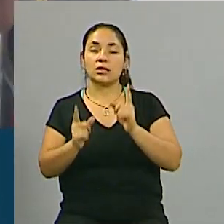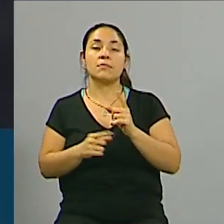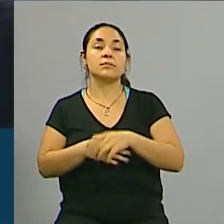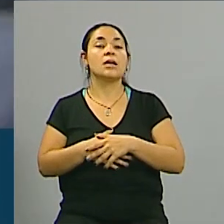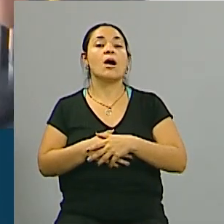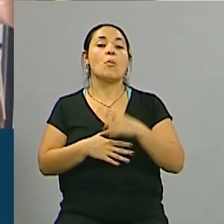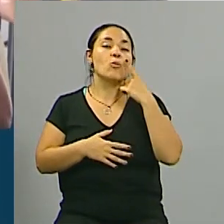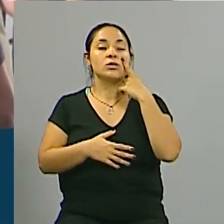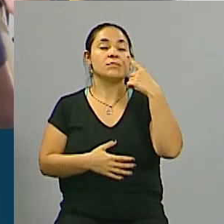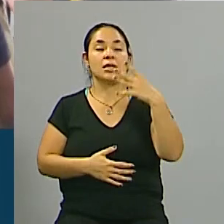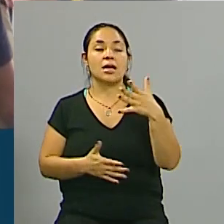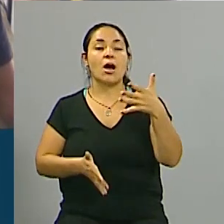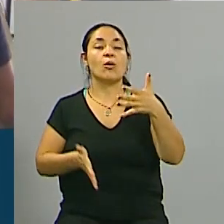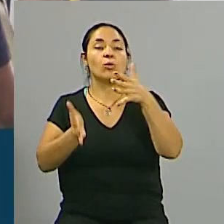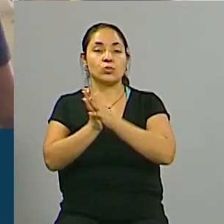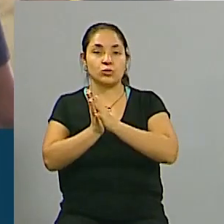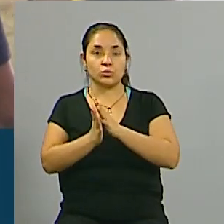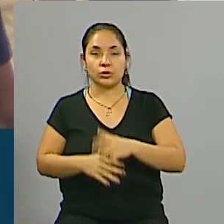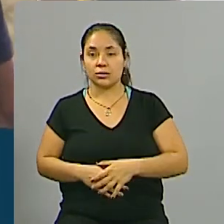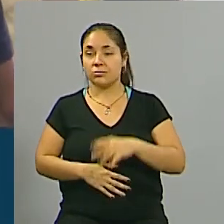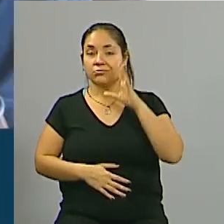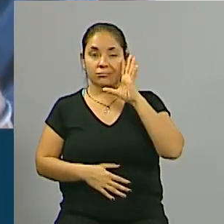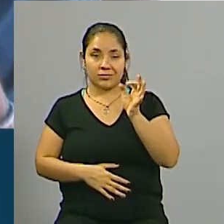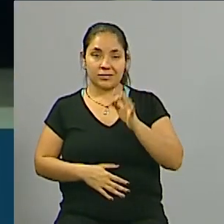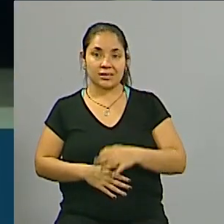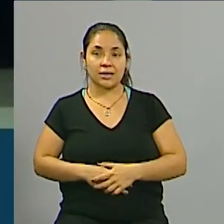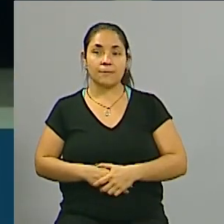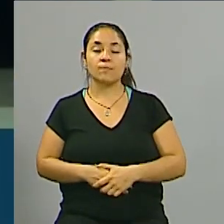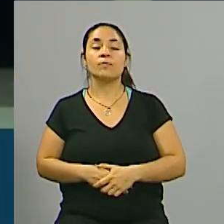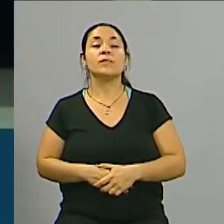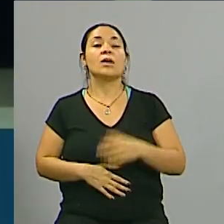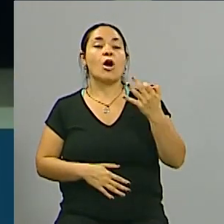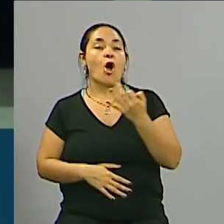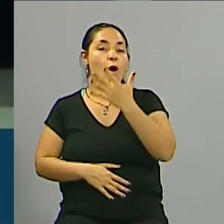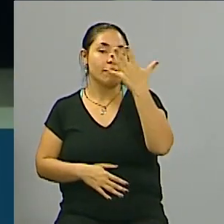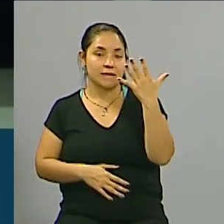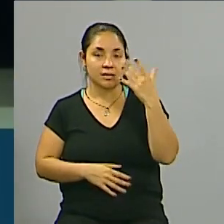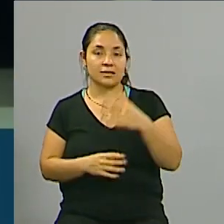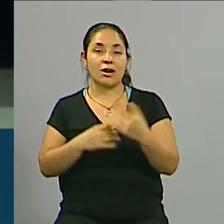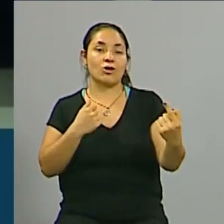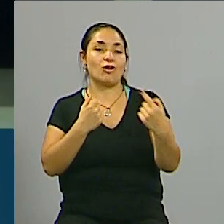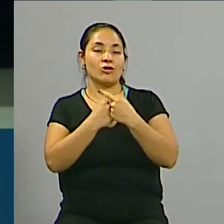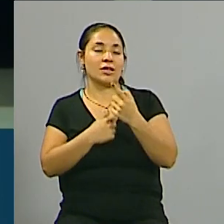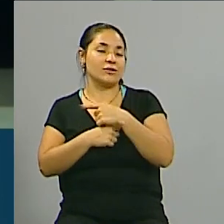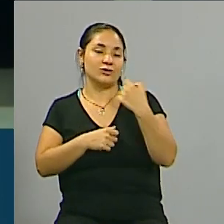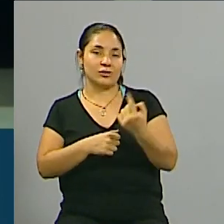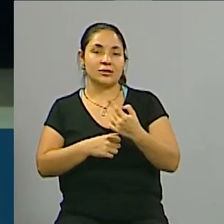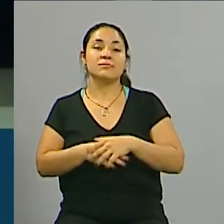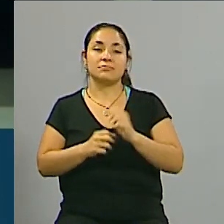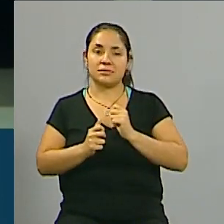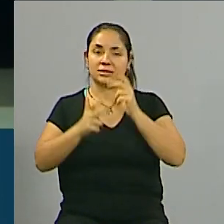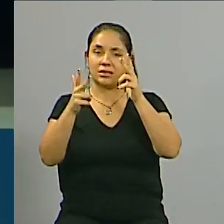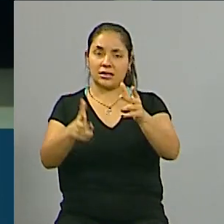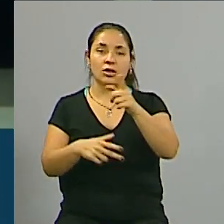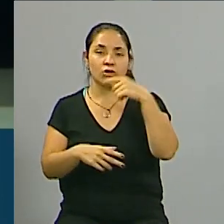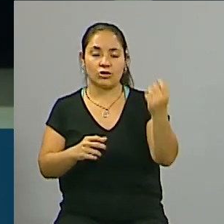con la municipalidad porque sé que, de hecho, los precandidatos del oficialismo es uno de los puntos con los que nos están atacando a nosotros. Decirles que nosotros vamos a hacer